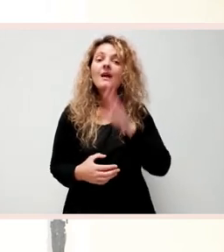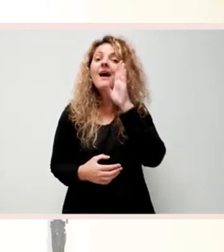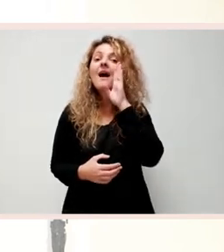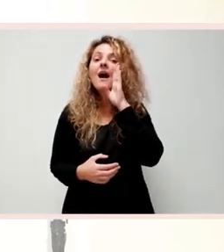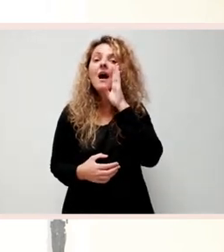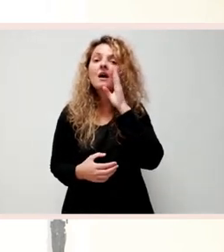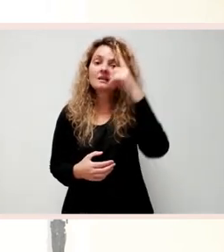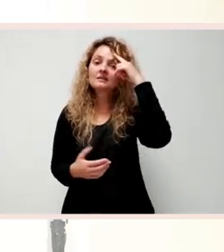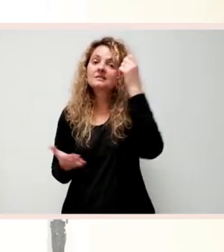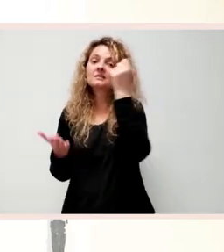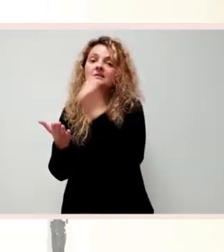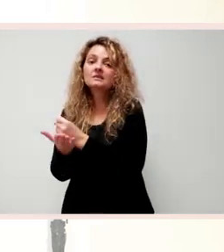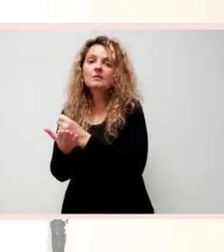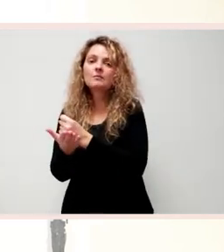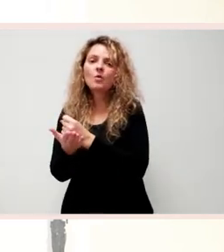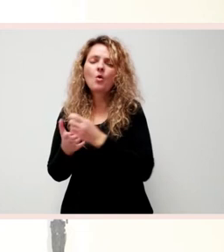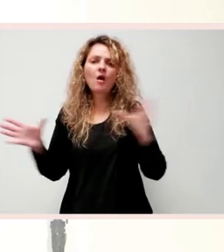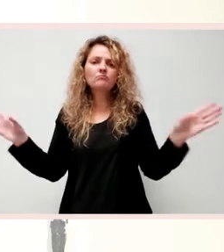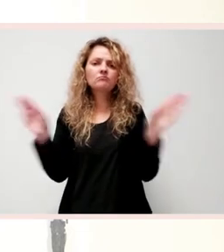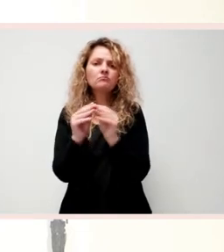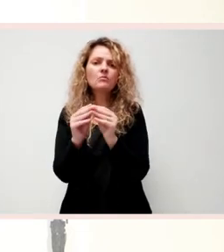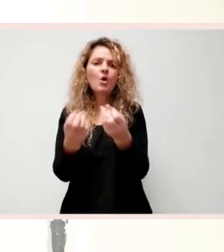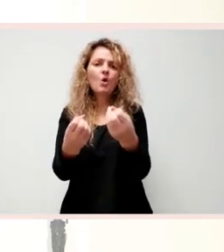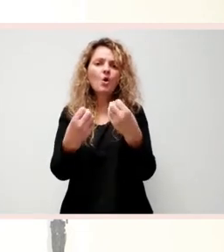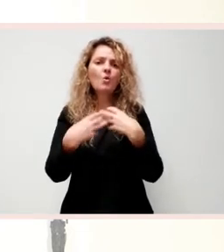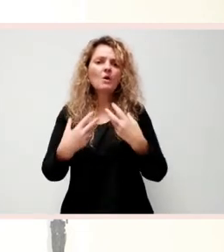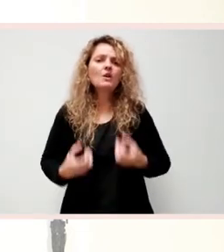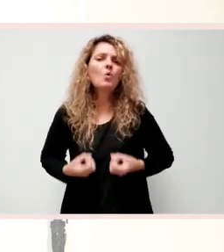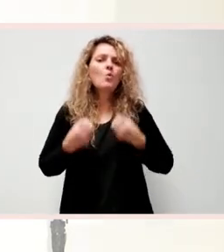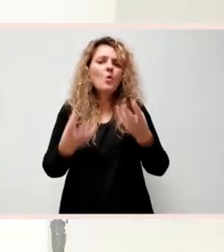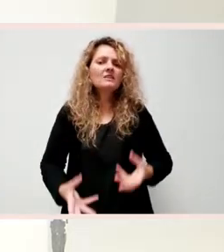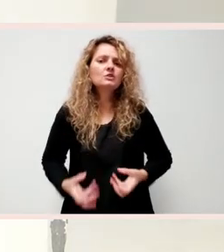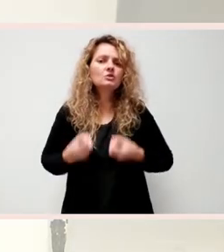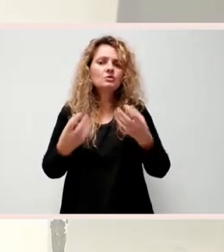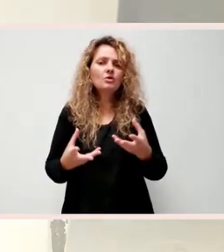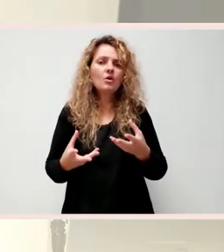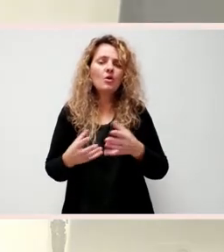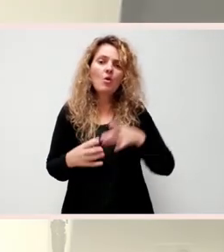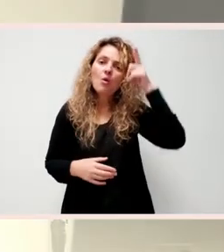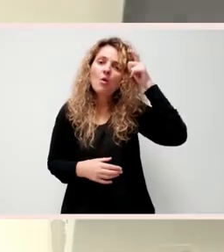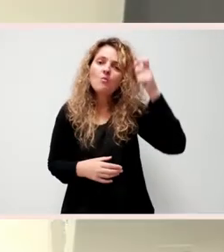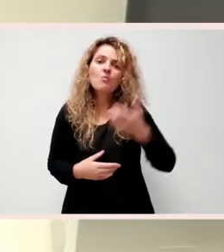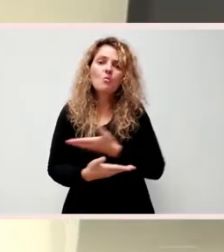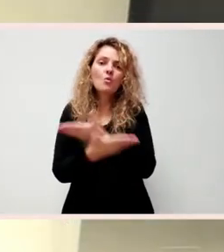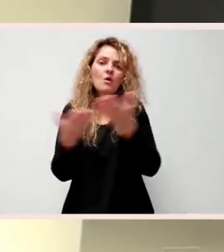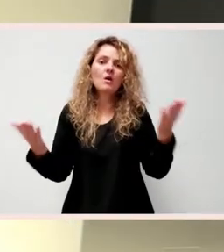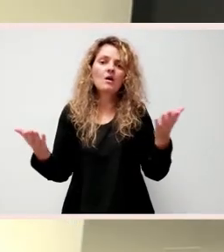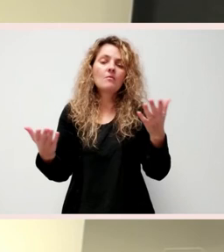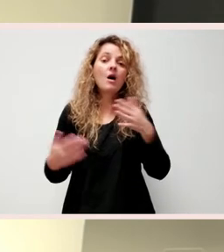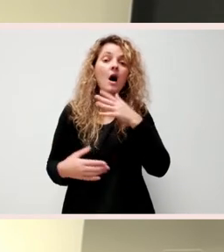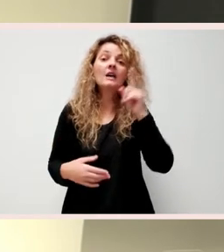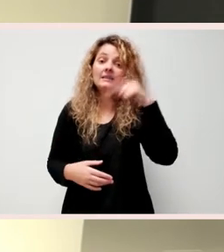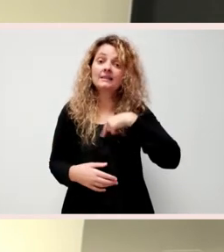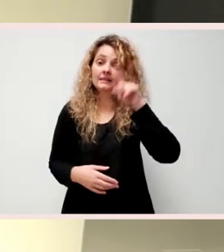nos seus elementos simbólicos se conforma unha historia. Esa historia é a que se traslada tanto aos jogadores do momento como a que estamos